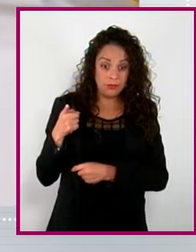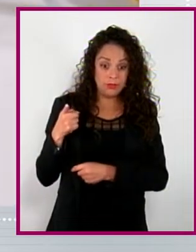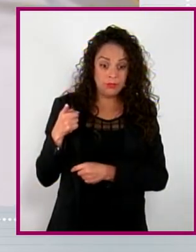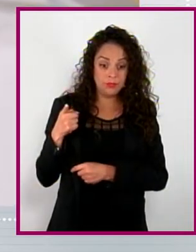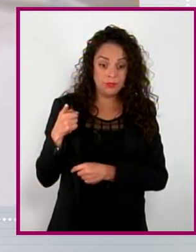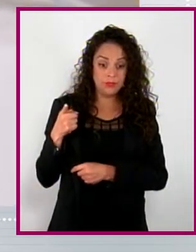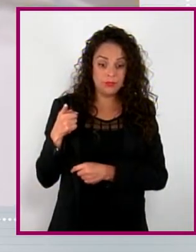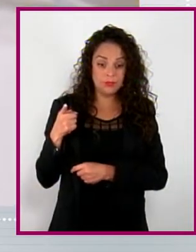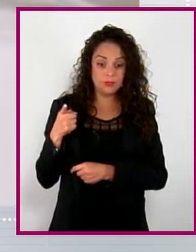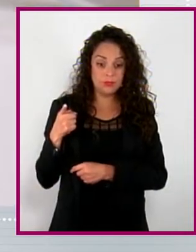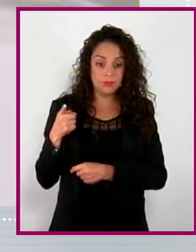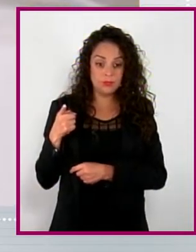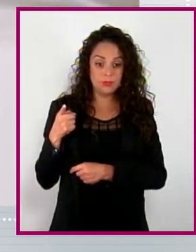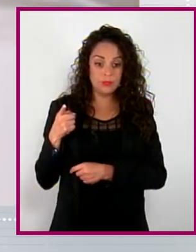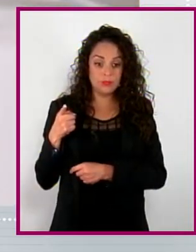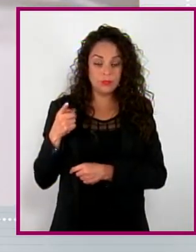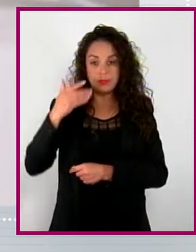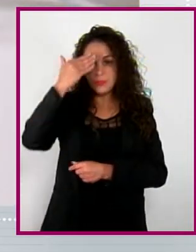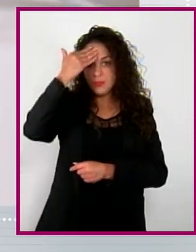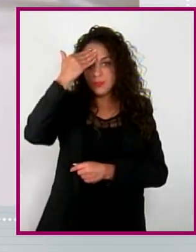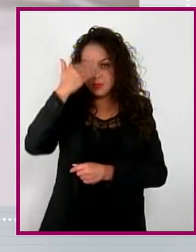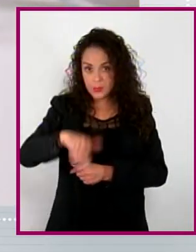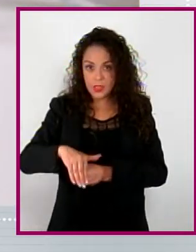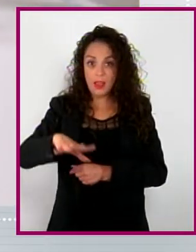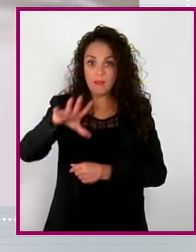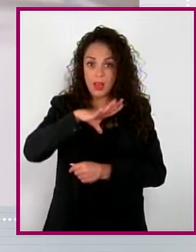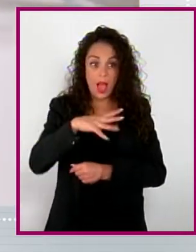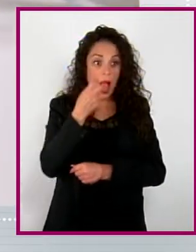al saber que estos derechos existen,